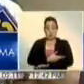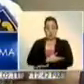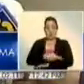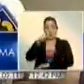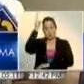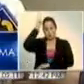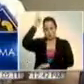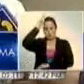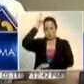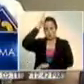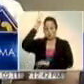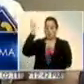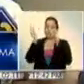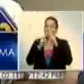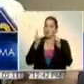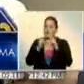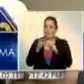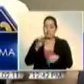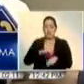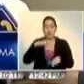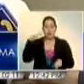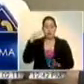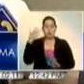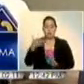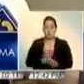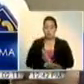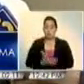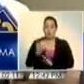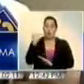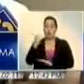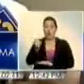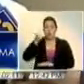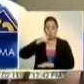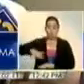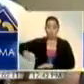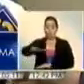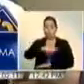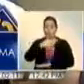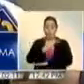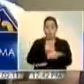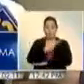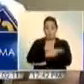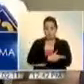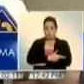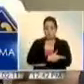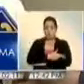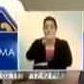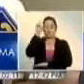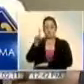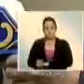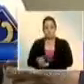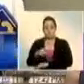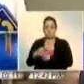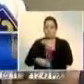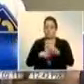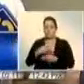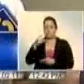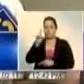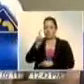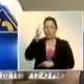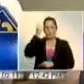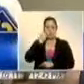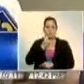hermanos indígenas y para conocer la grave situación que están atravesando nuestros pueblos fronterizos. Vamos a hacer una sesión en el estado Sucre.